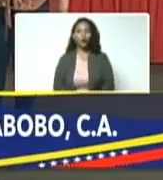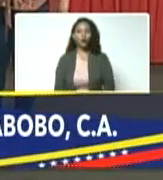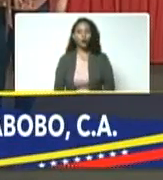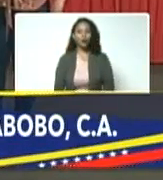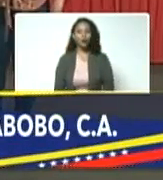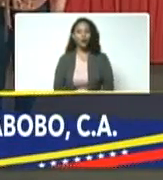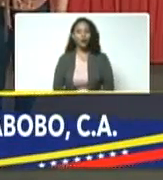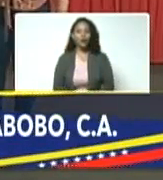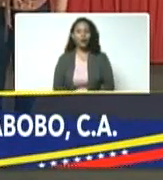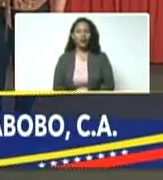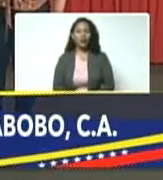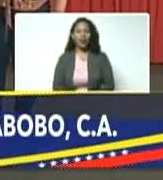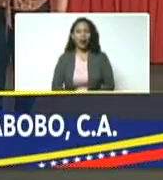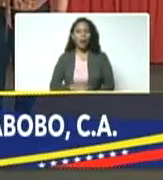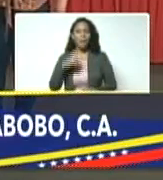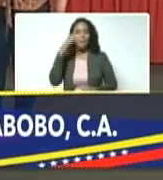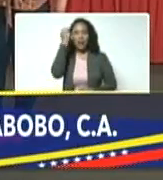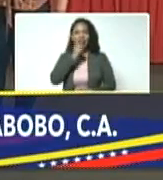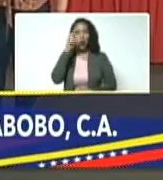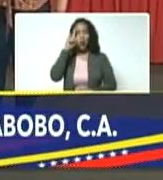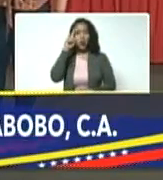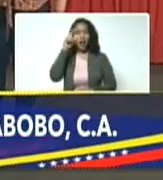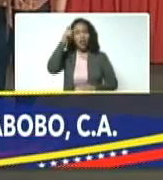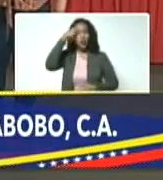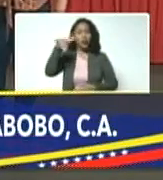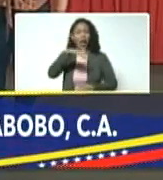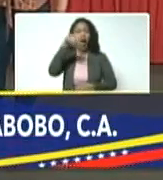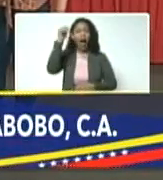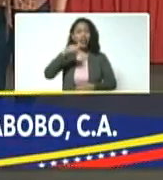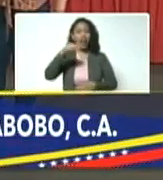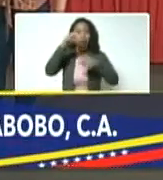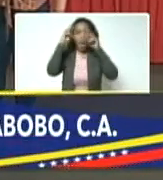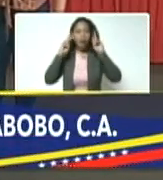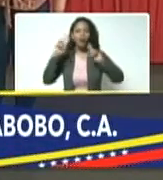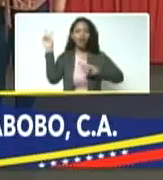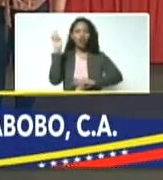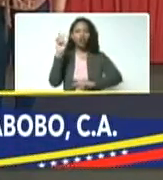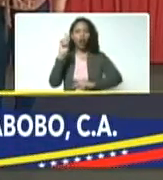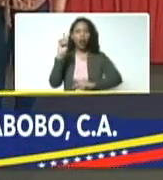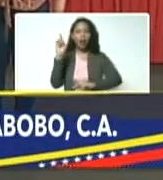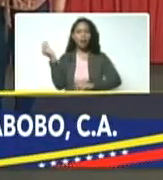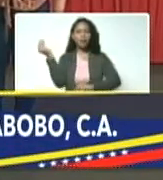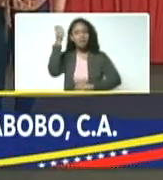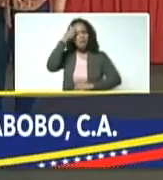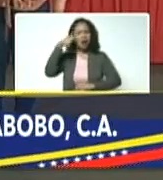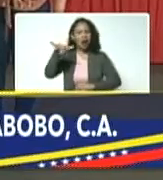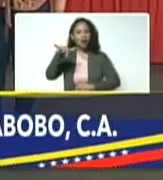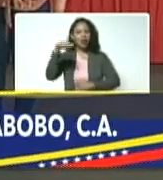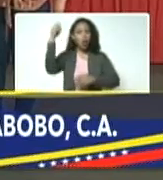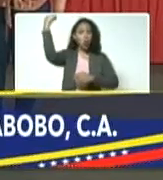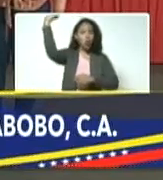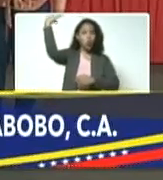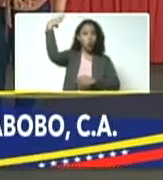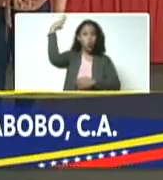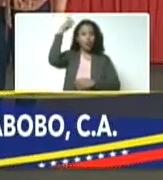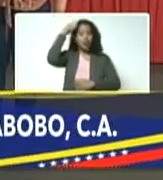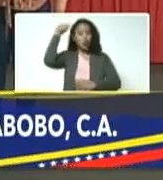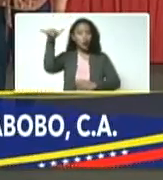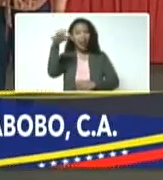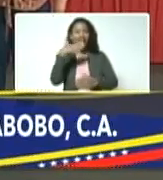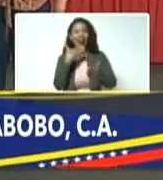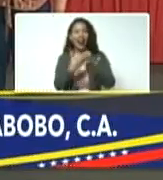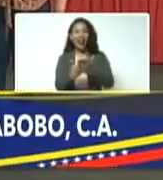nuestra Valencia como una de las ciudades más limpias de Venezuela, una de las ciudades de mayor iluminación, una de las ciudades, gracias